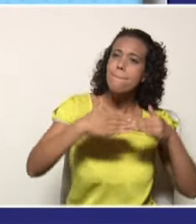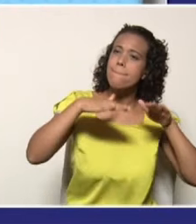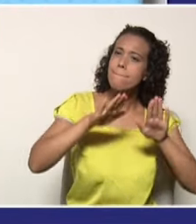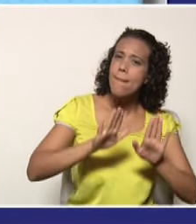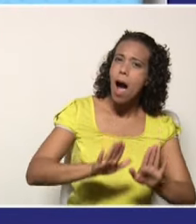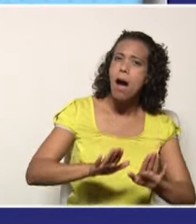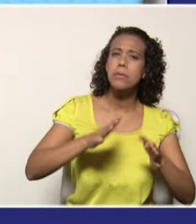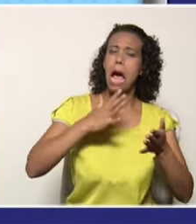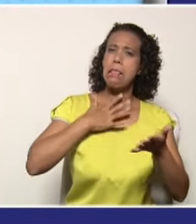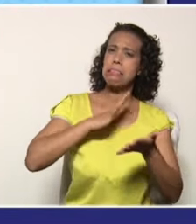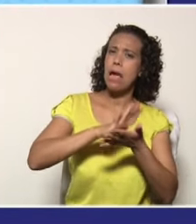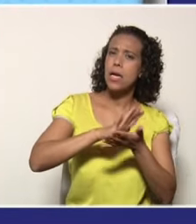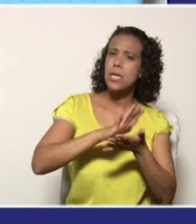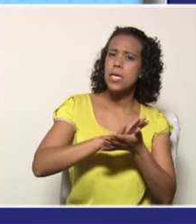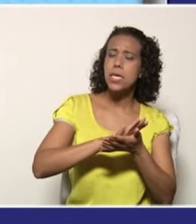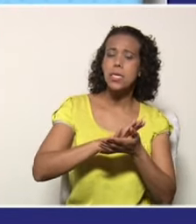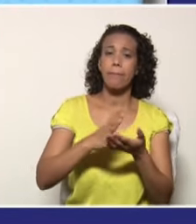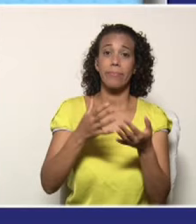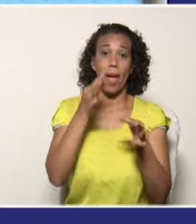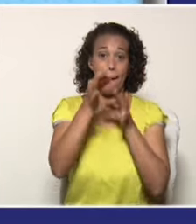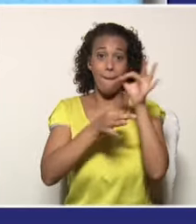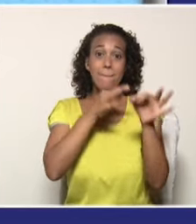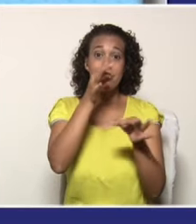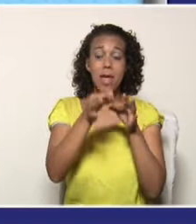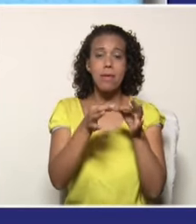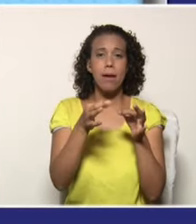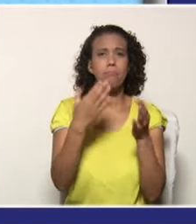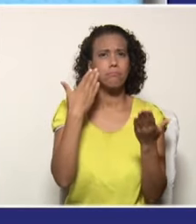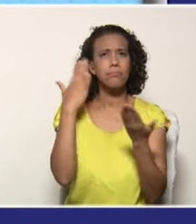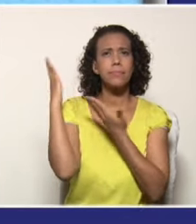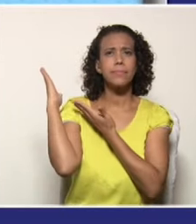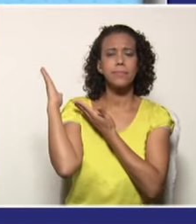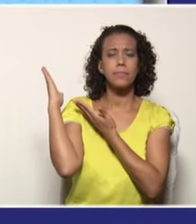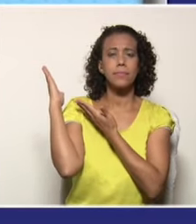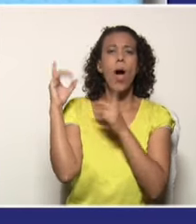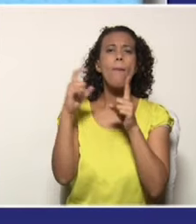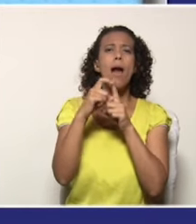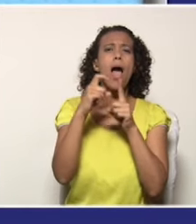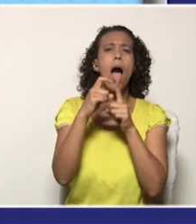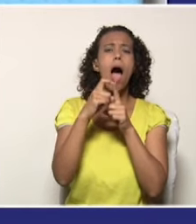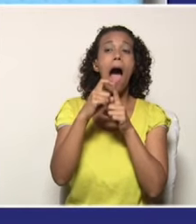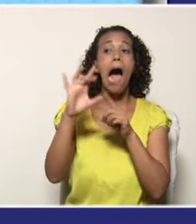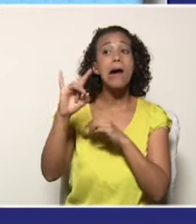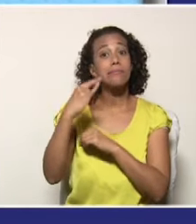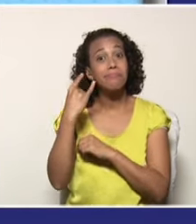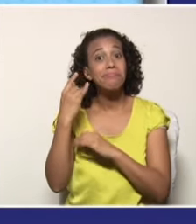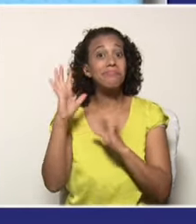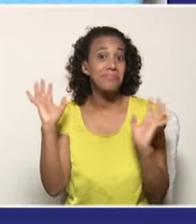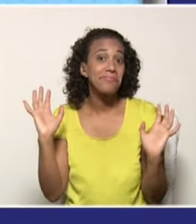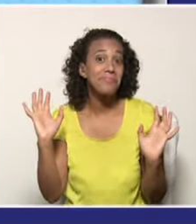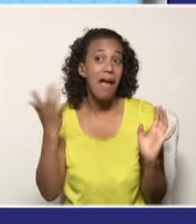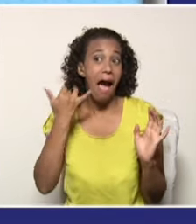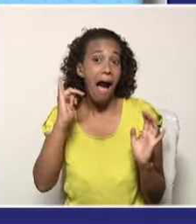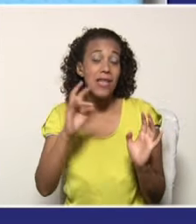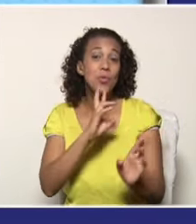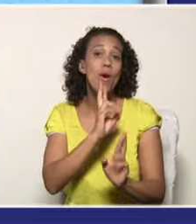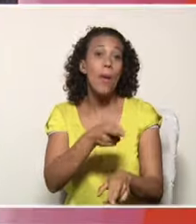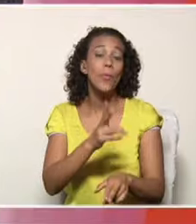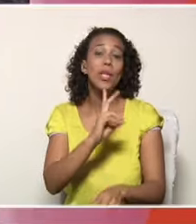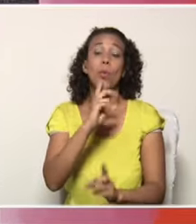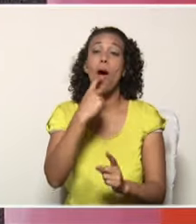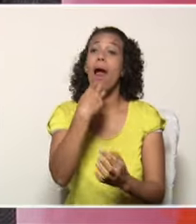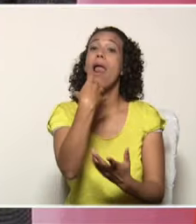palabra, como dice aquí su referente, produce unas consecuencias y tiene sus compromisos cuando las